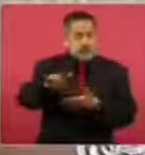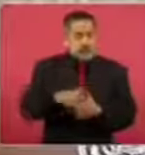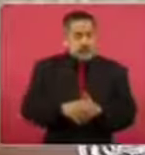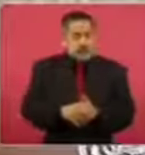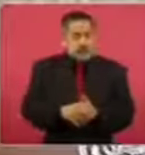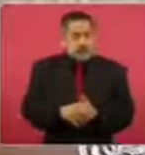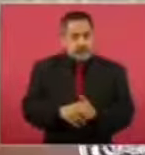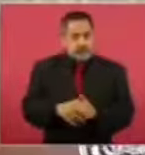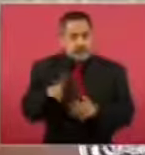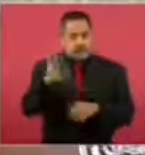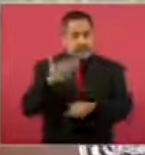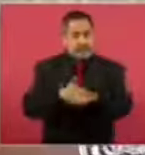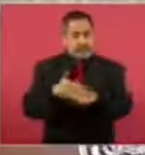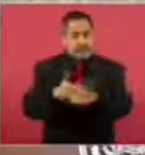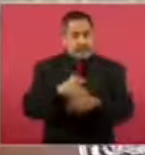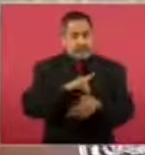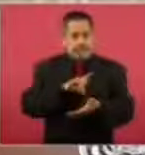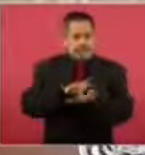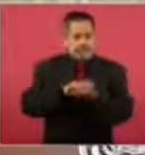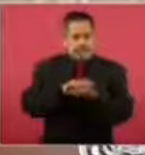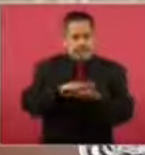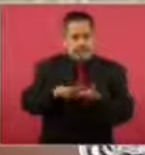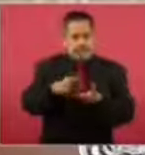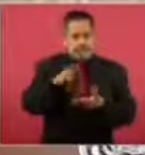a las 5 de la tarde